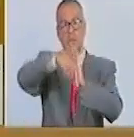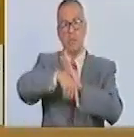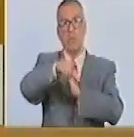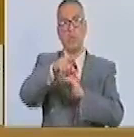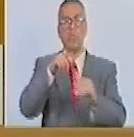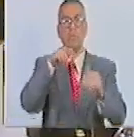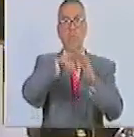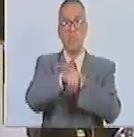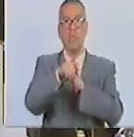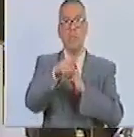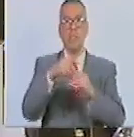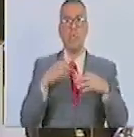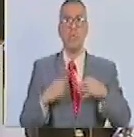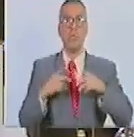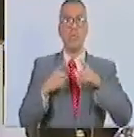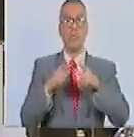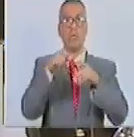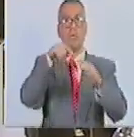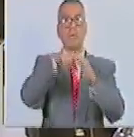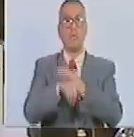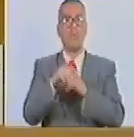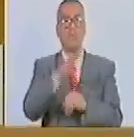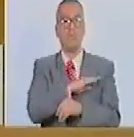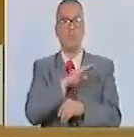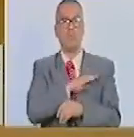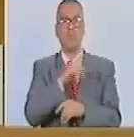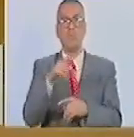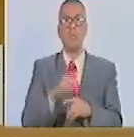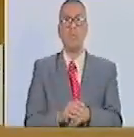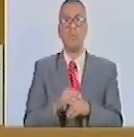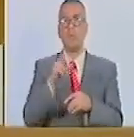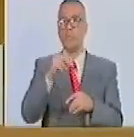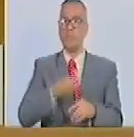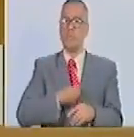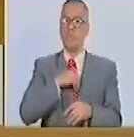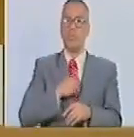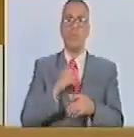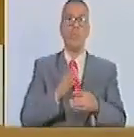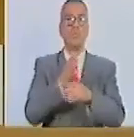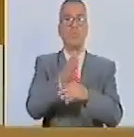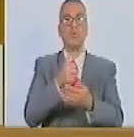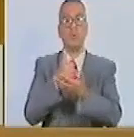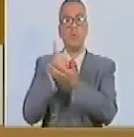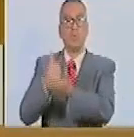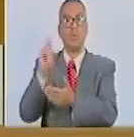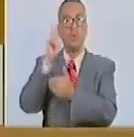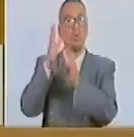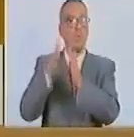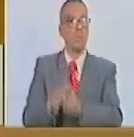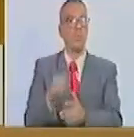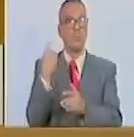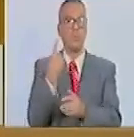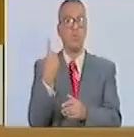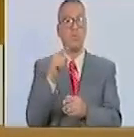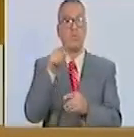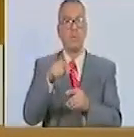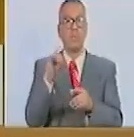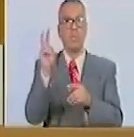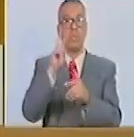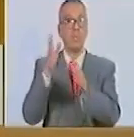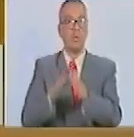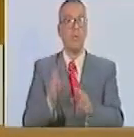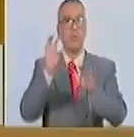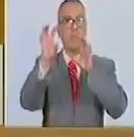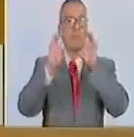batalla de salud interna, su propia batalla, no dudó en salir a ayudar a Venezuela, no solo a Venezuela, a